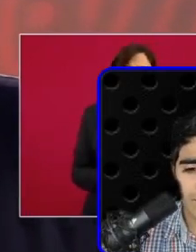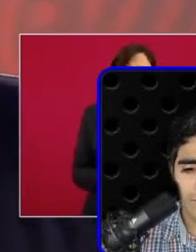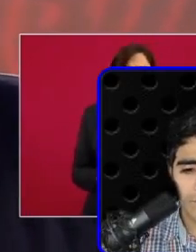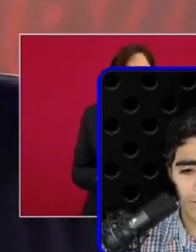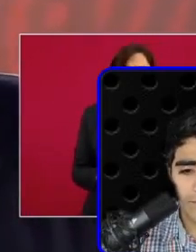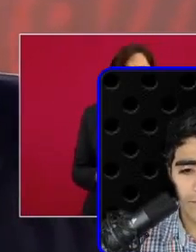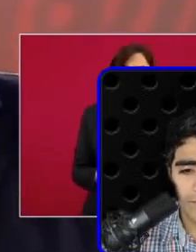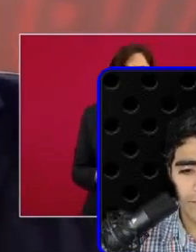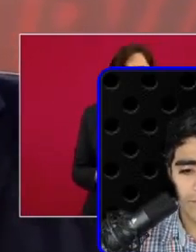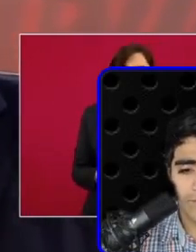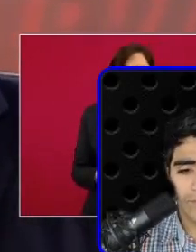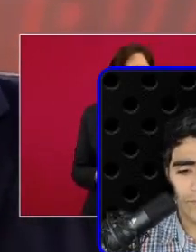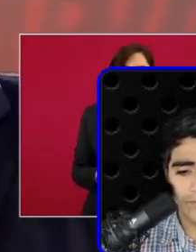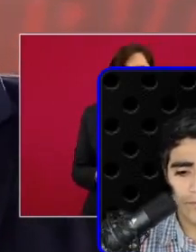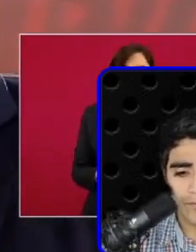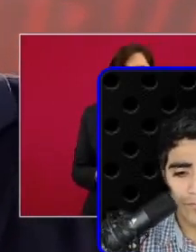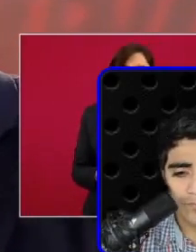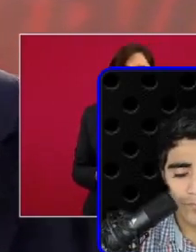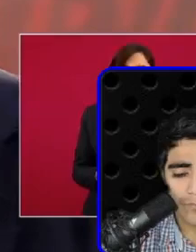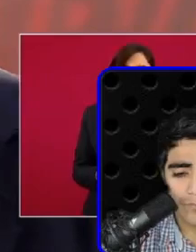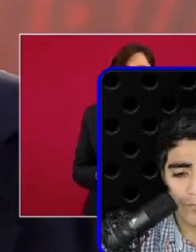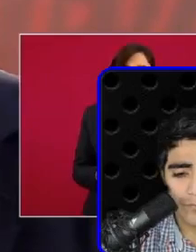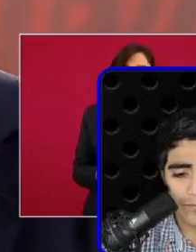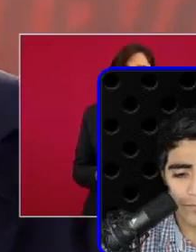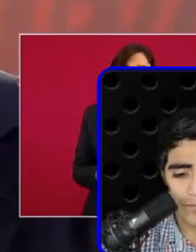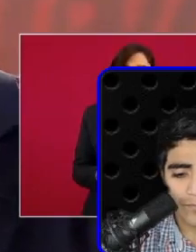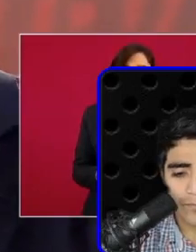además un hombre